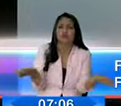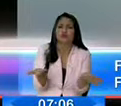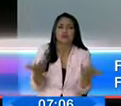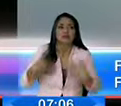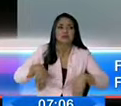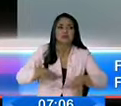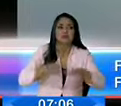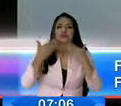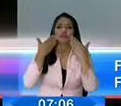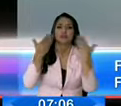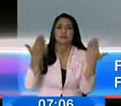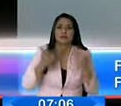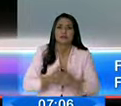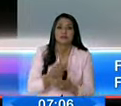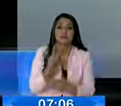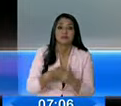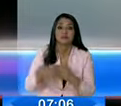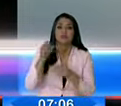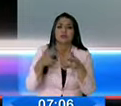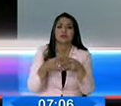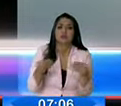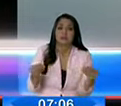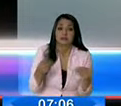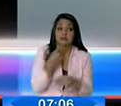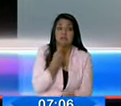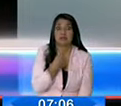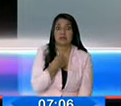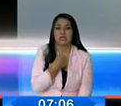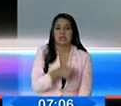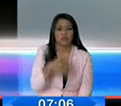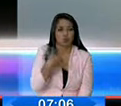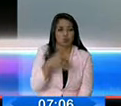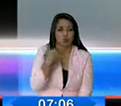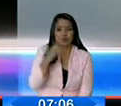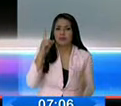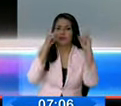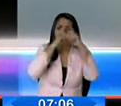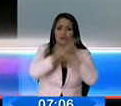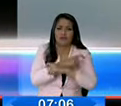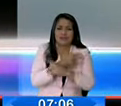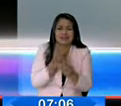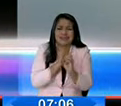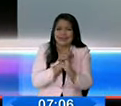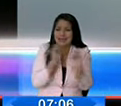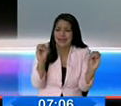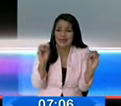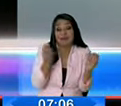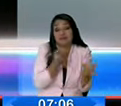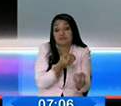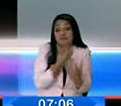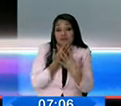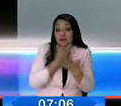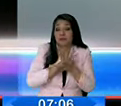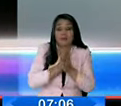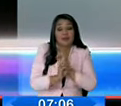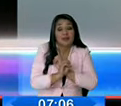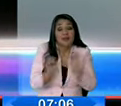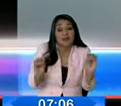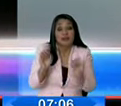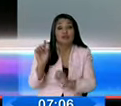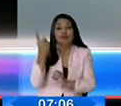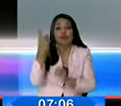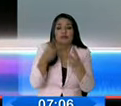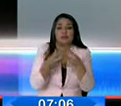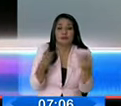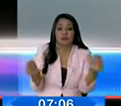que está desaparecido, es algo caso bien complicado. No tenemos ninguna razón más. Solo sabemos que han